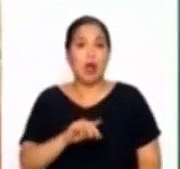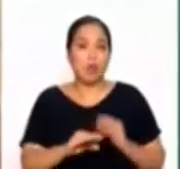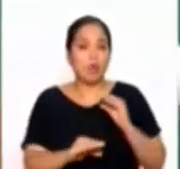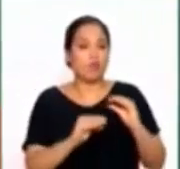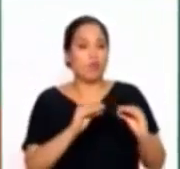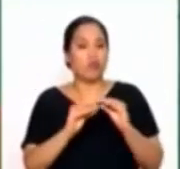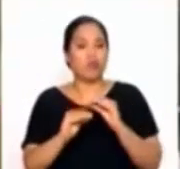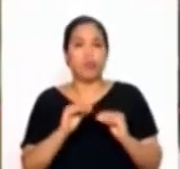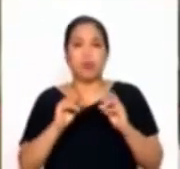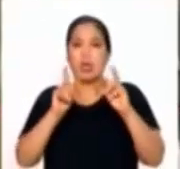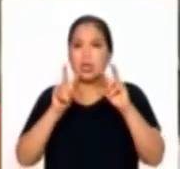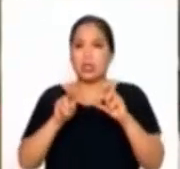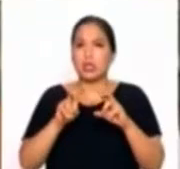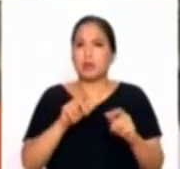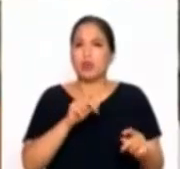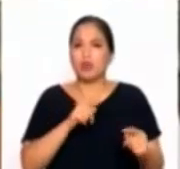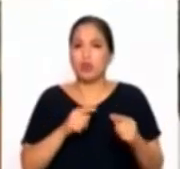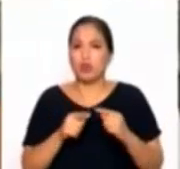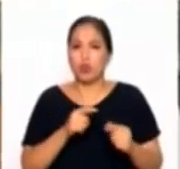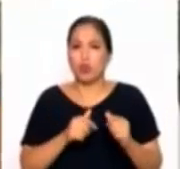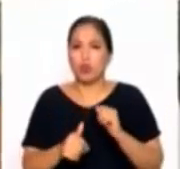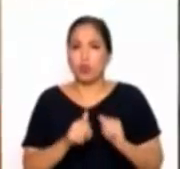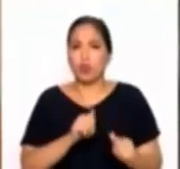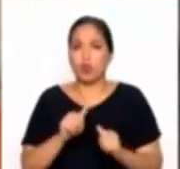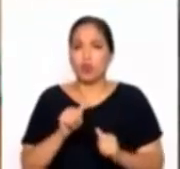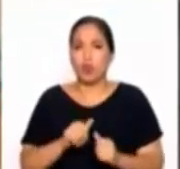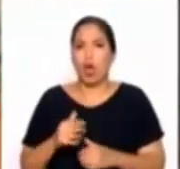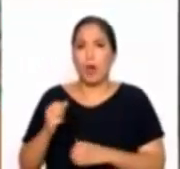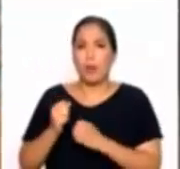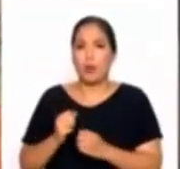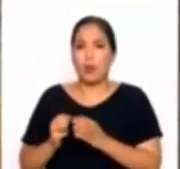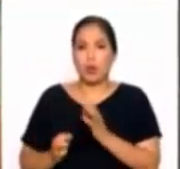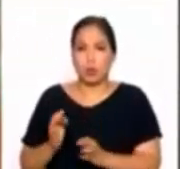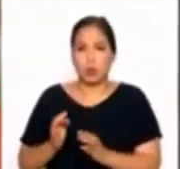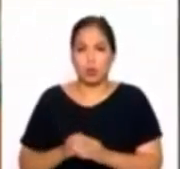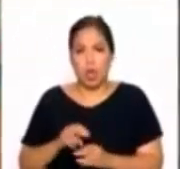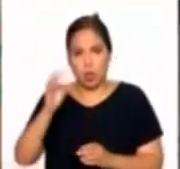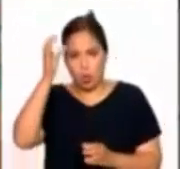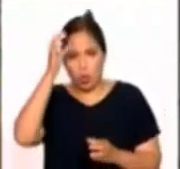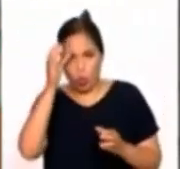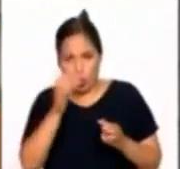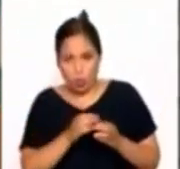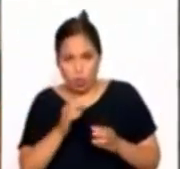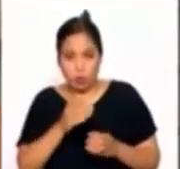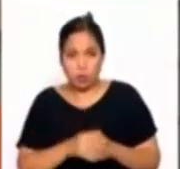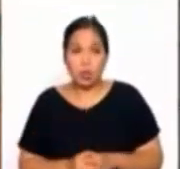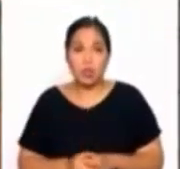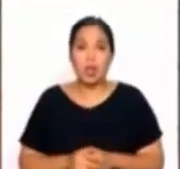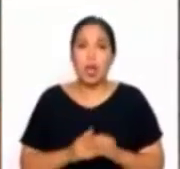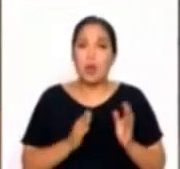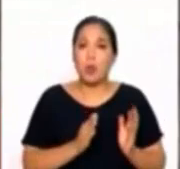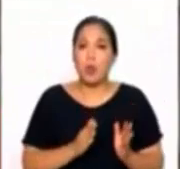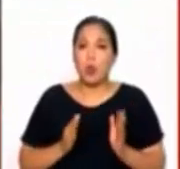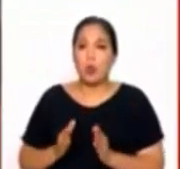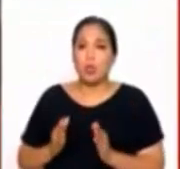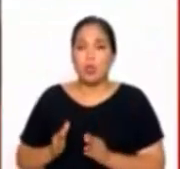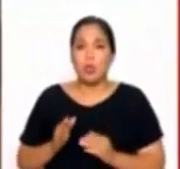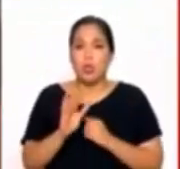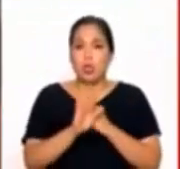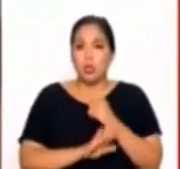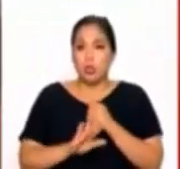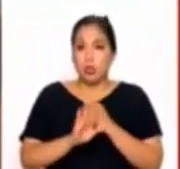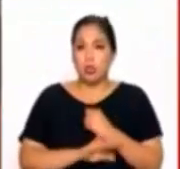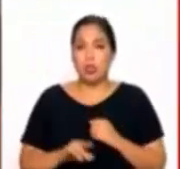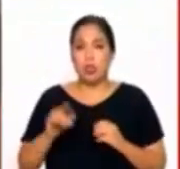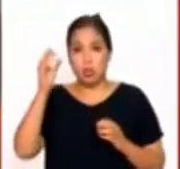de competencias interpuesto por el Congreso contra el Poder Judicial. En los que se cuestionaban procesos de amparo que impedían que el Congreso